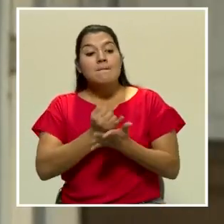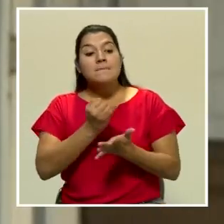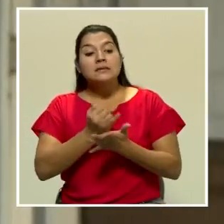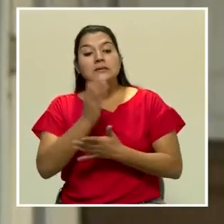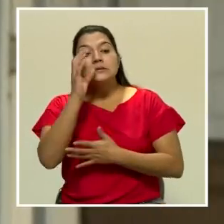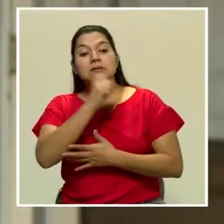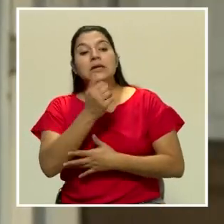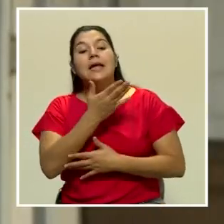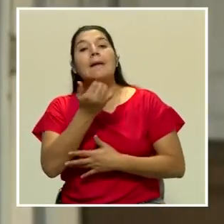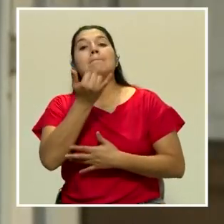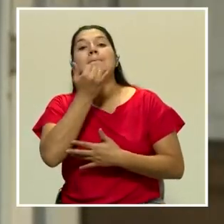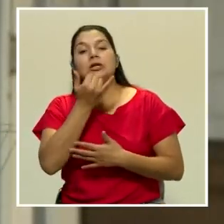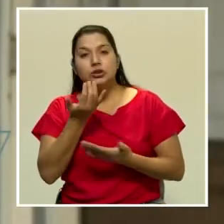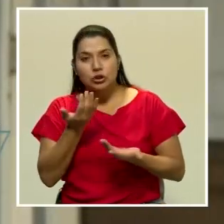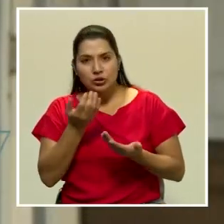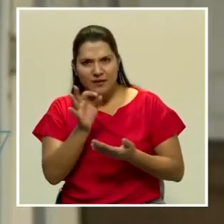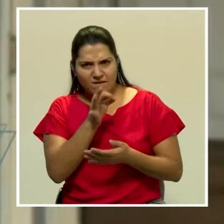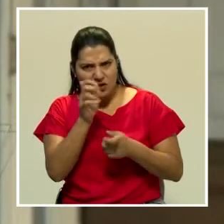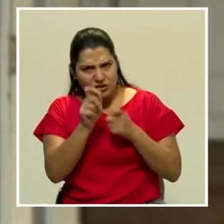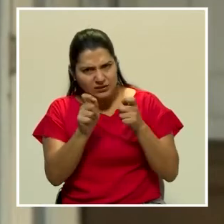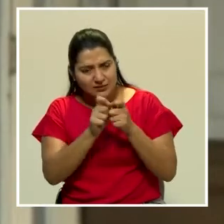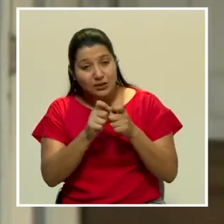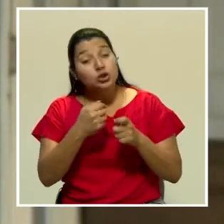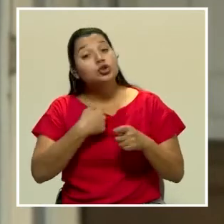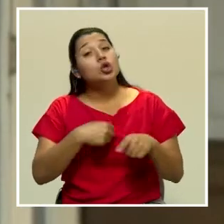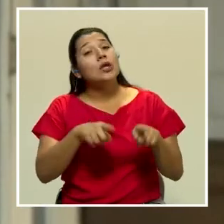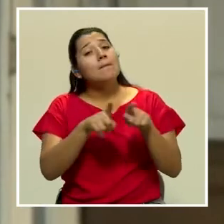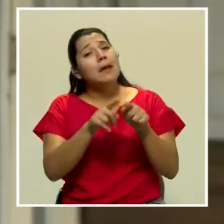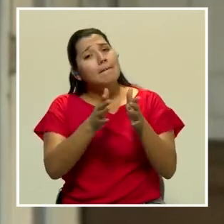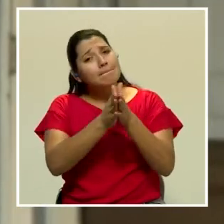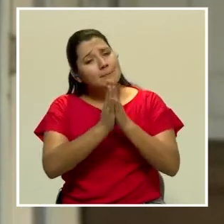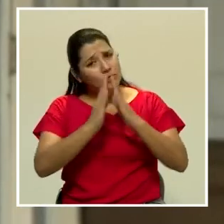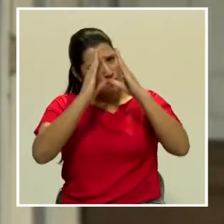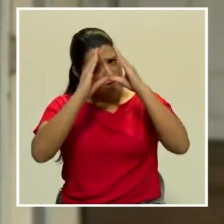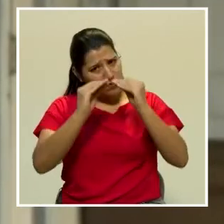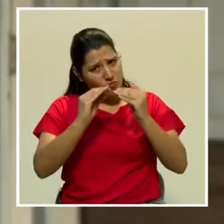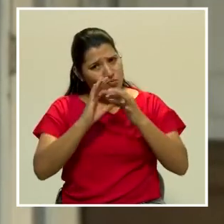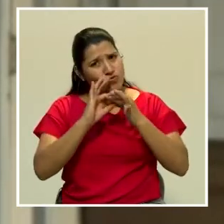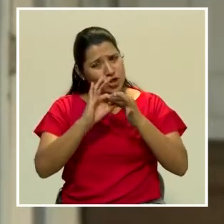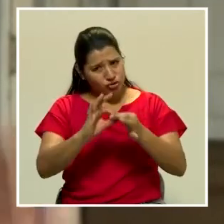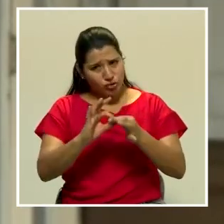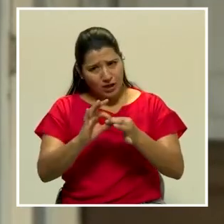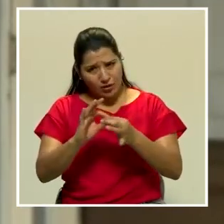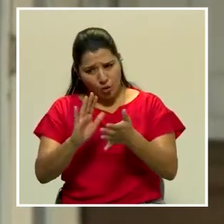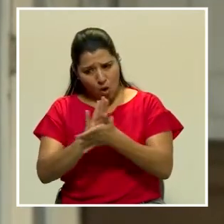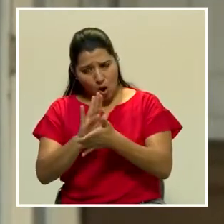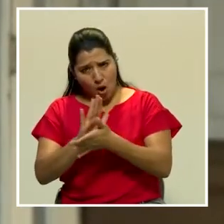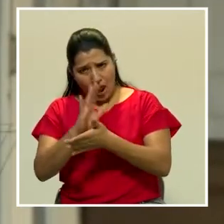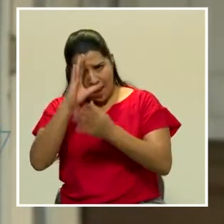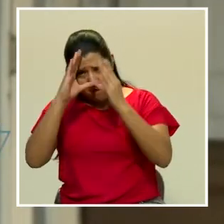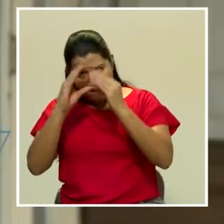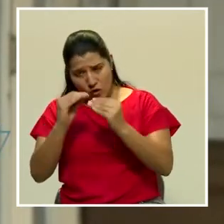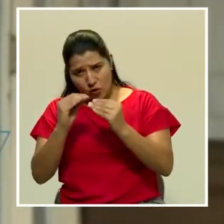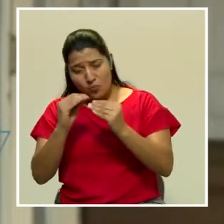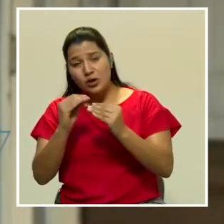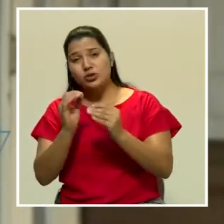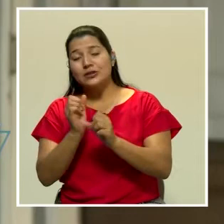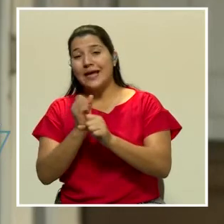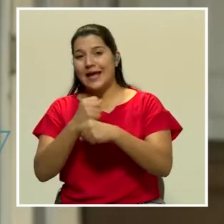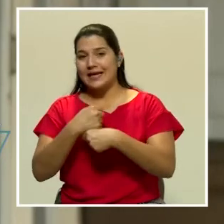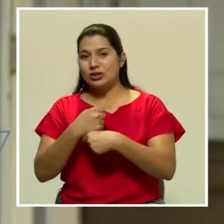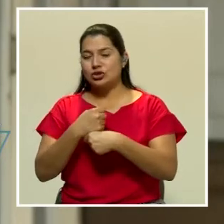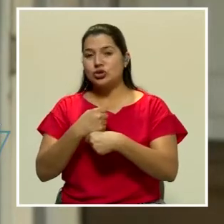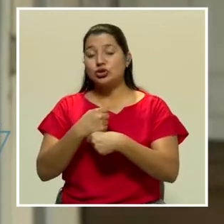más detallada. Yo también estoy solicitando información sobre el informe de auditoría interna al que la señora defensora